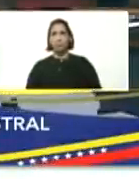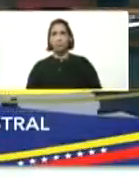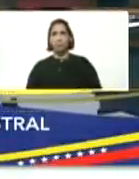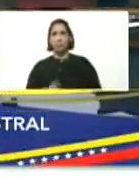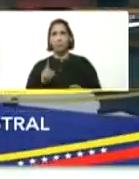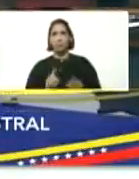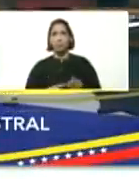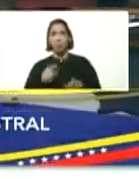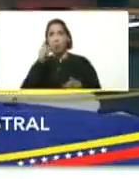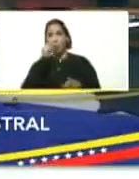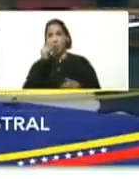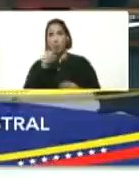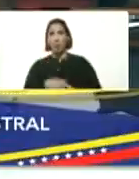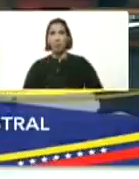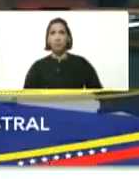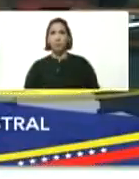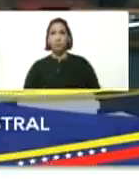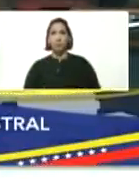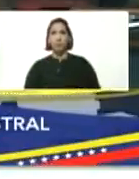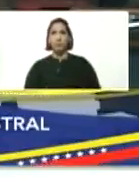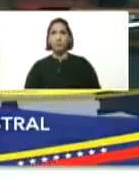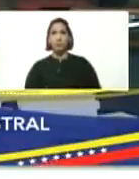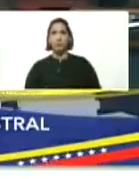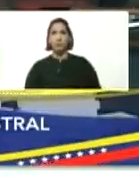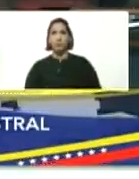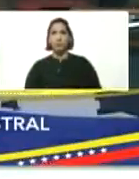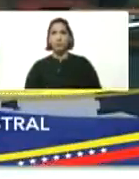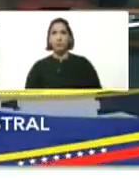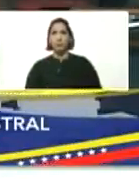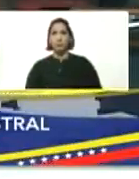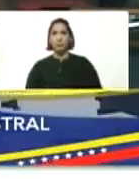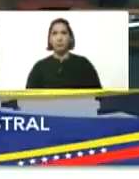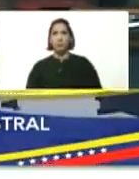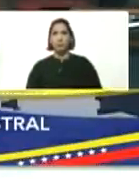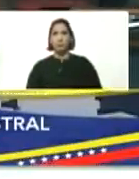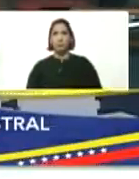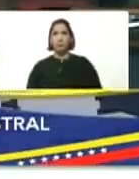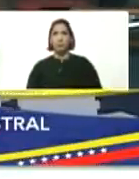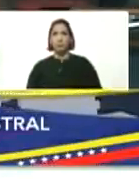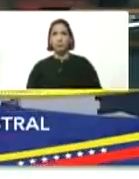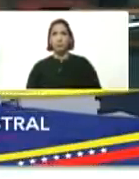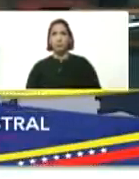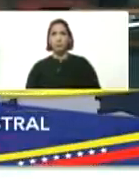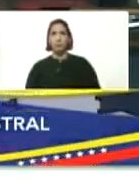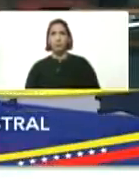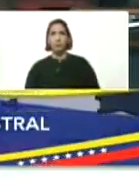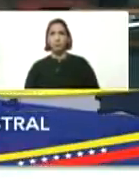Ricardo Alfredo Riverón. Deben ser hermanos los Riverones, ¿verdad?